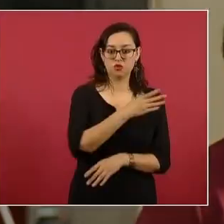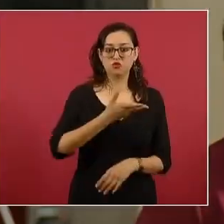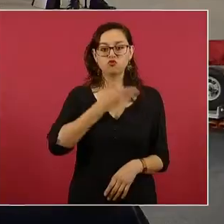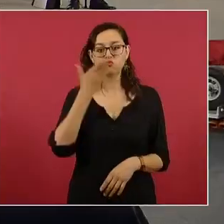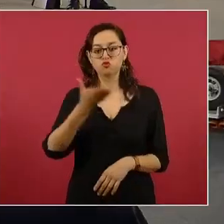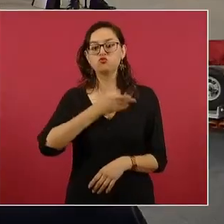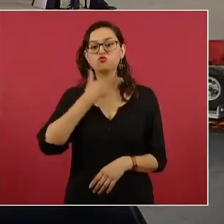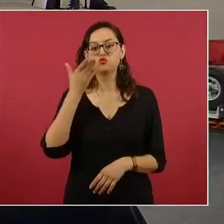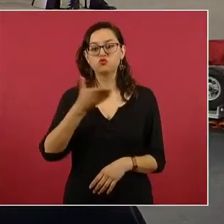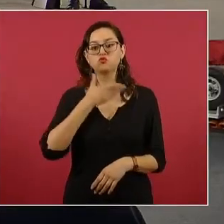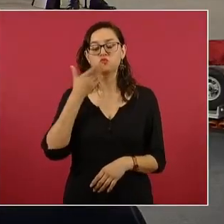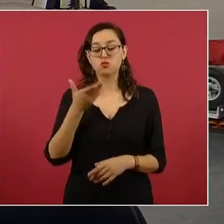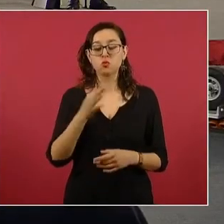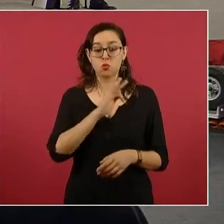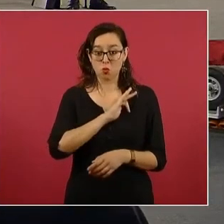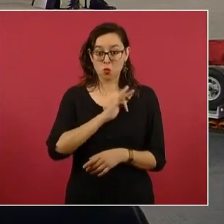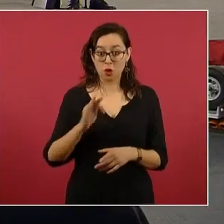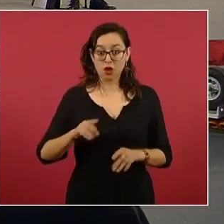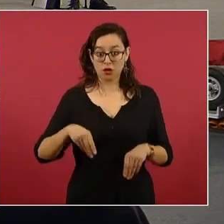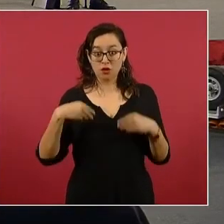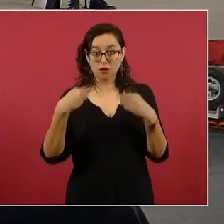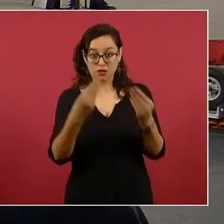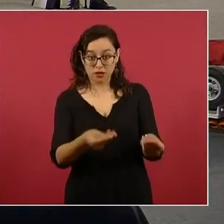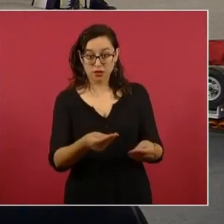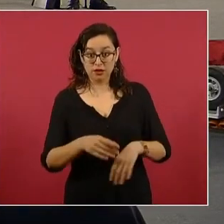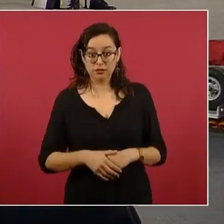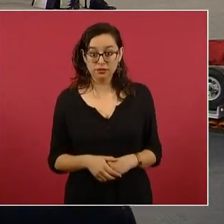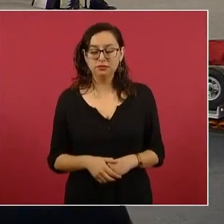por su consejería jurídica o Alejandro Encinas? Sí.